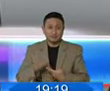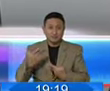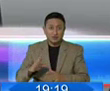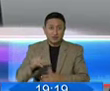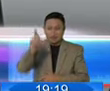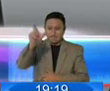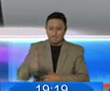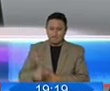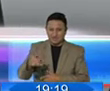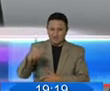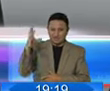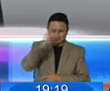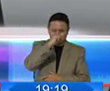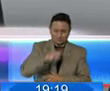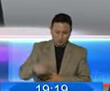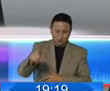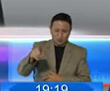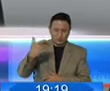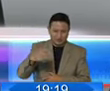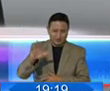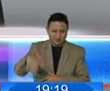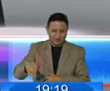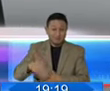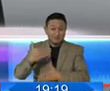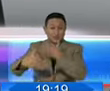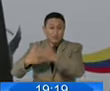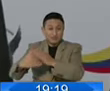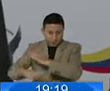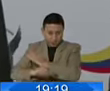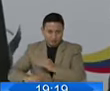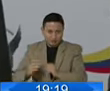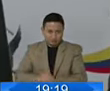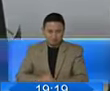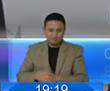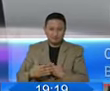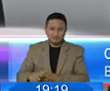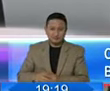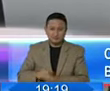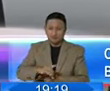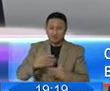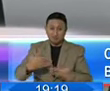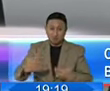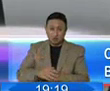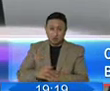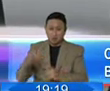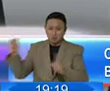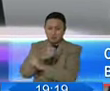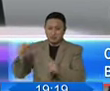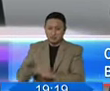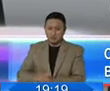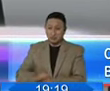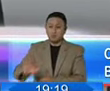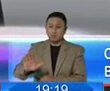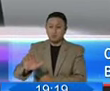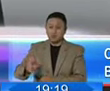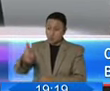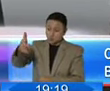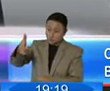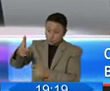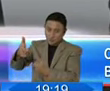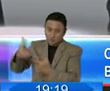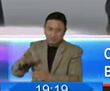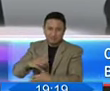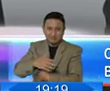perfilaban a los individuos que iban a ser sujetos de estos robos, pues ya les despojaban de sus pertenencias con la amenaza y la intimidación